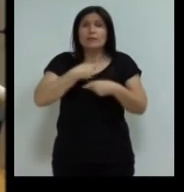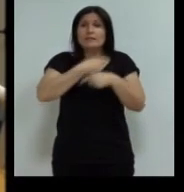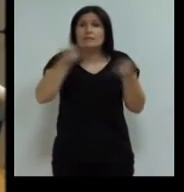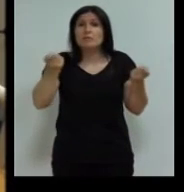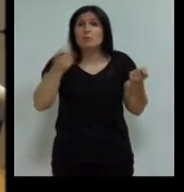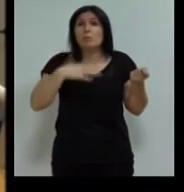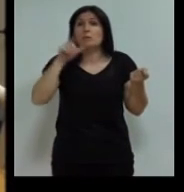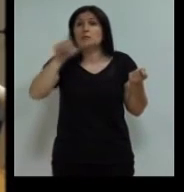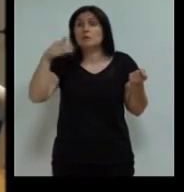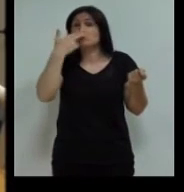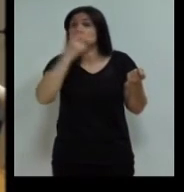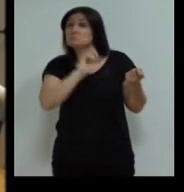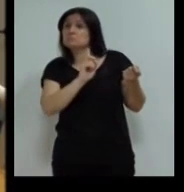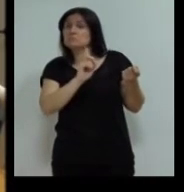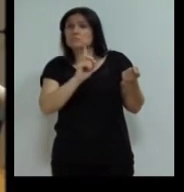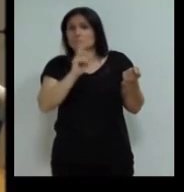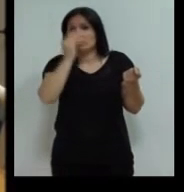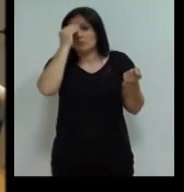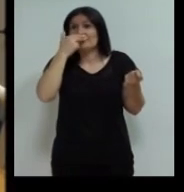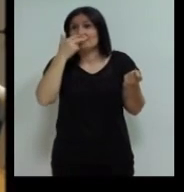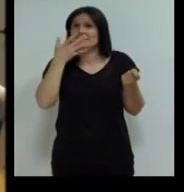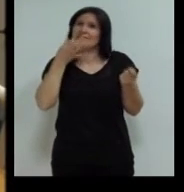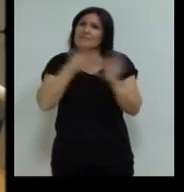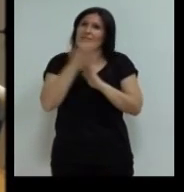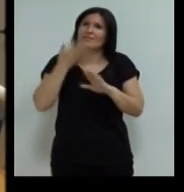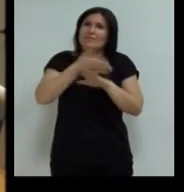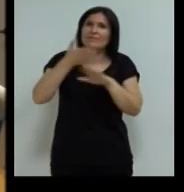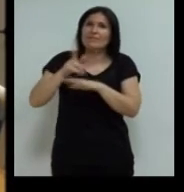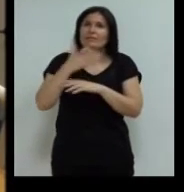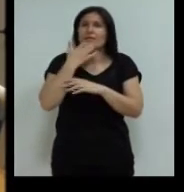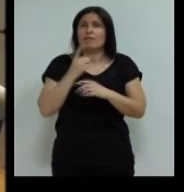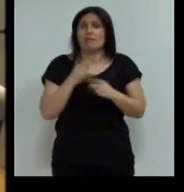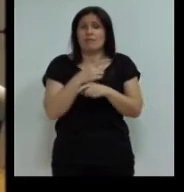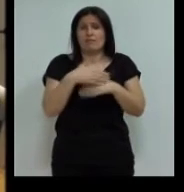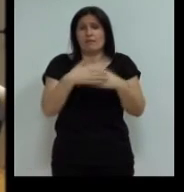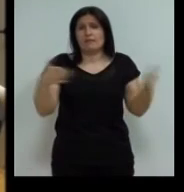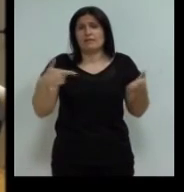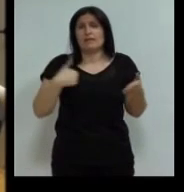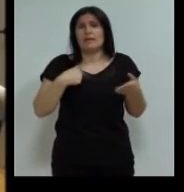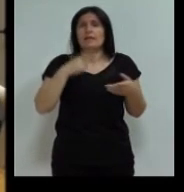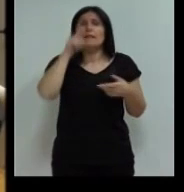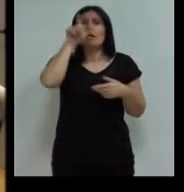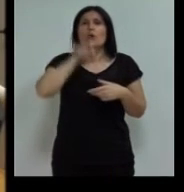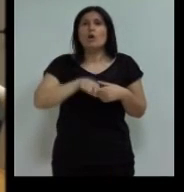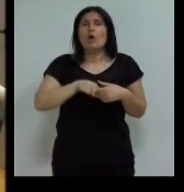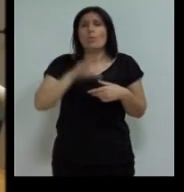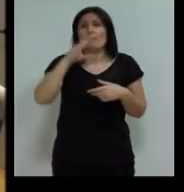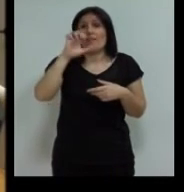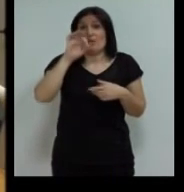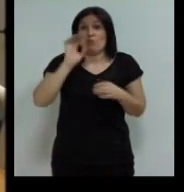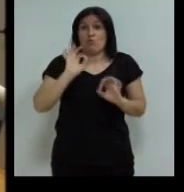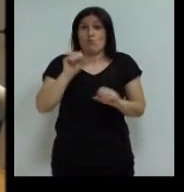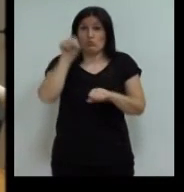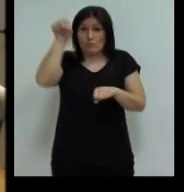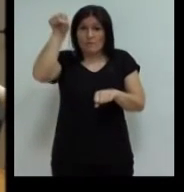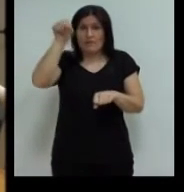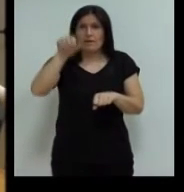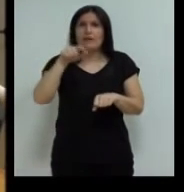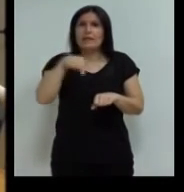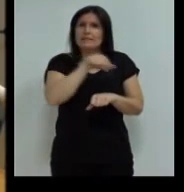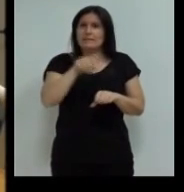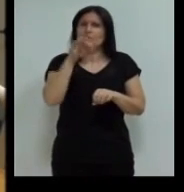interesan a nadie, porque si no la gente iría. Se acaba de estrenar El Hombre de Acero, el Superman, este fin de semana habrá